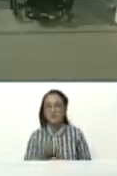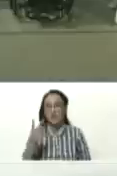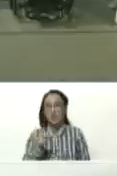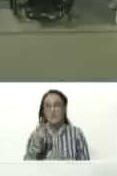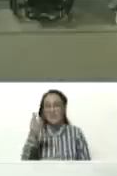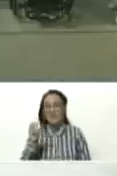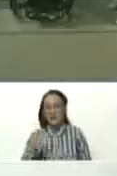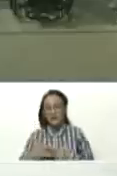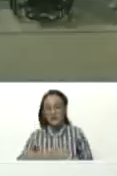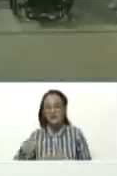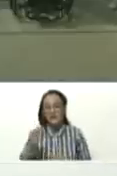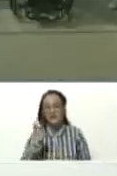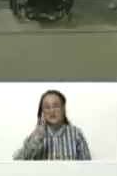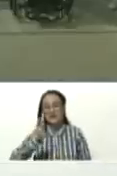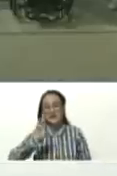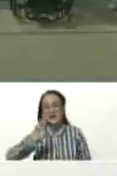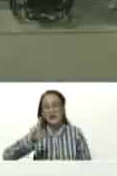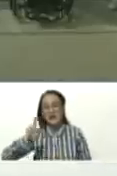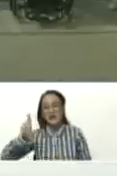NET.2030.